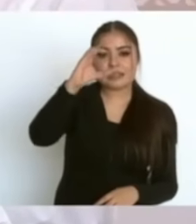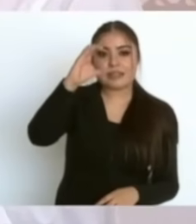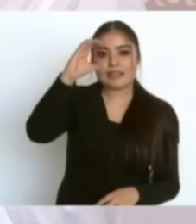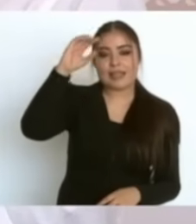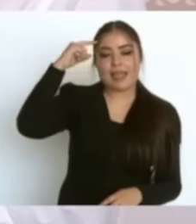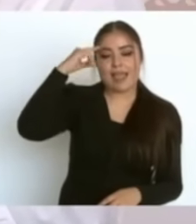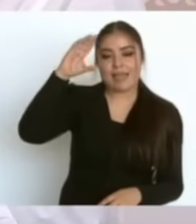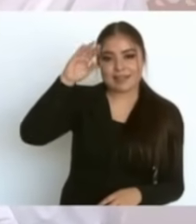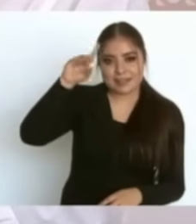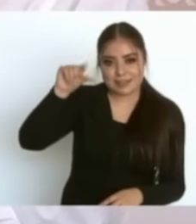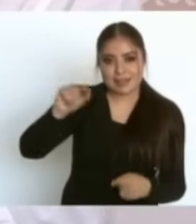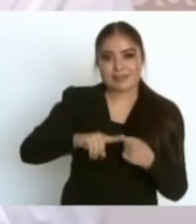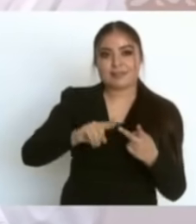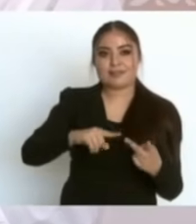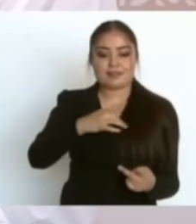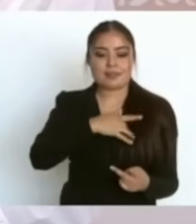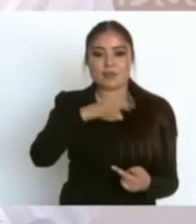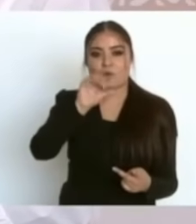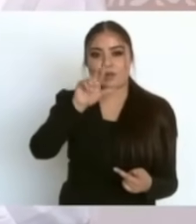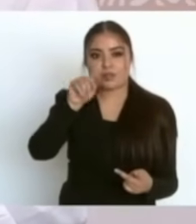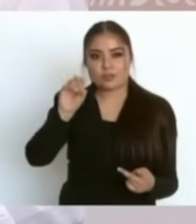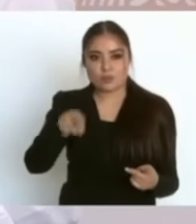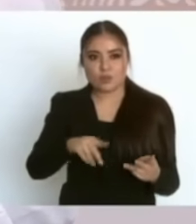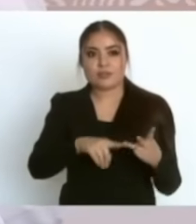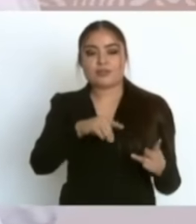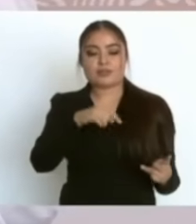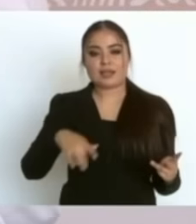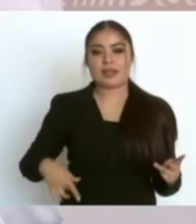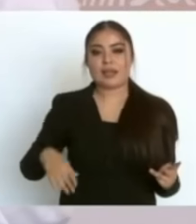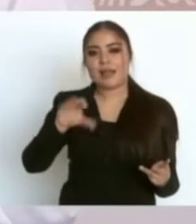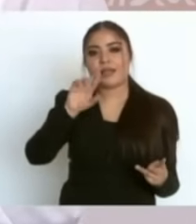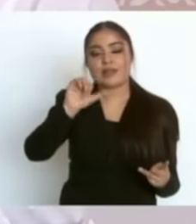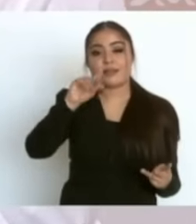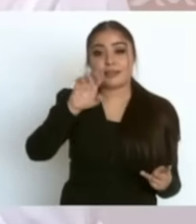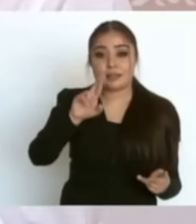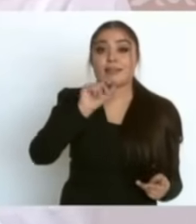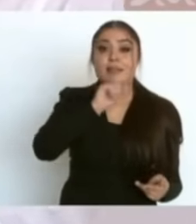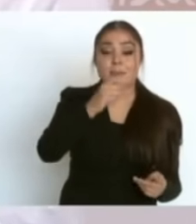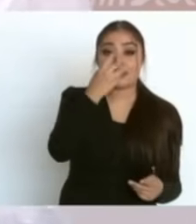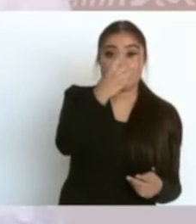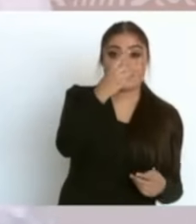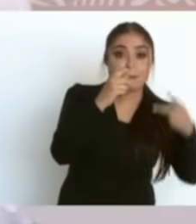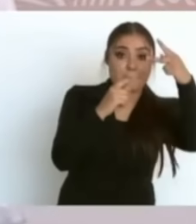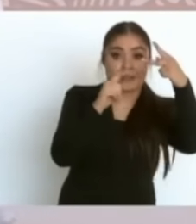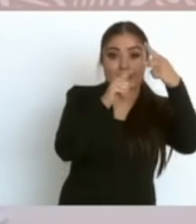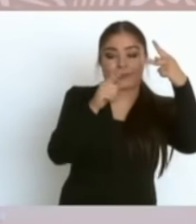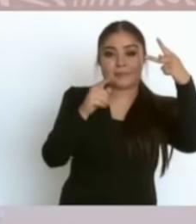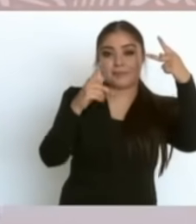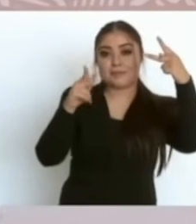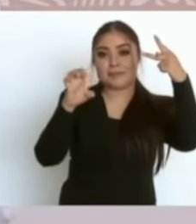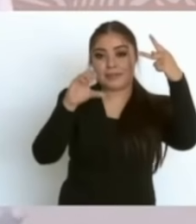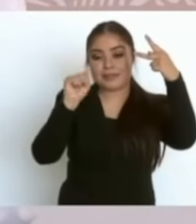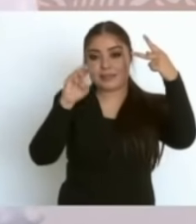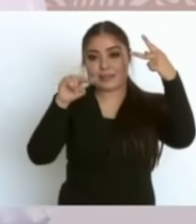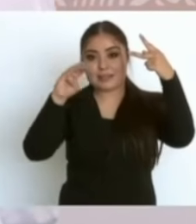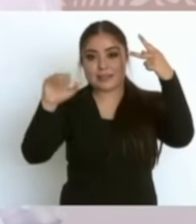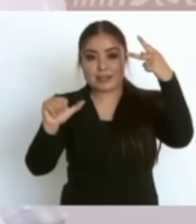cabeza corazón y carácter y las tres p es presencia